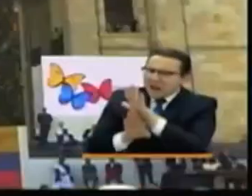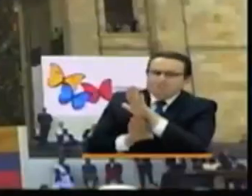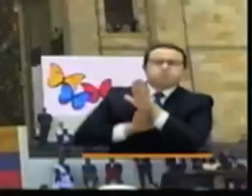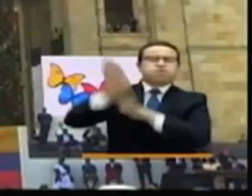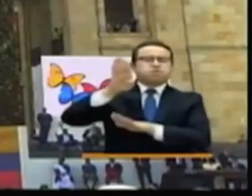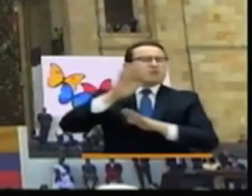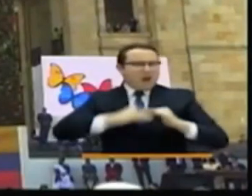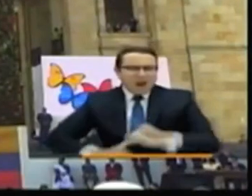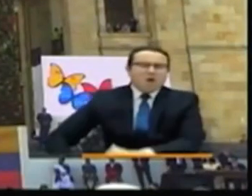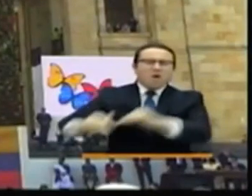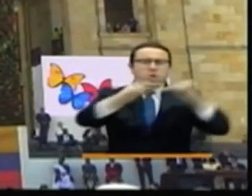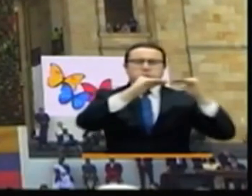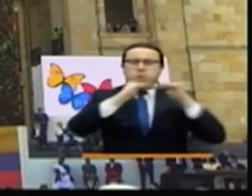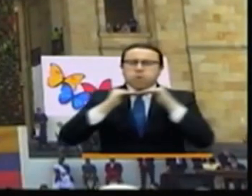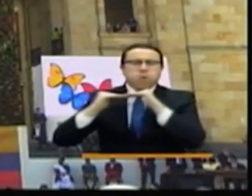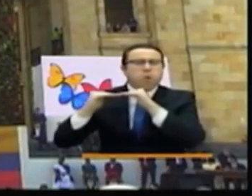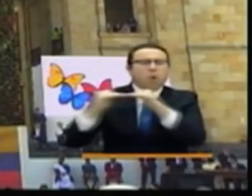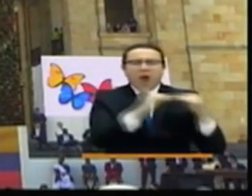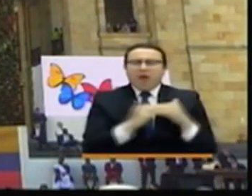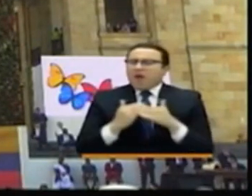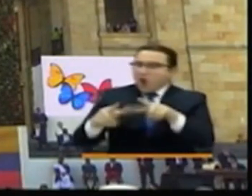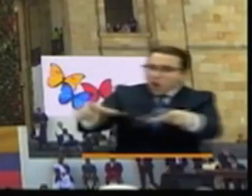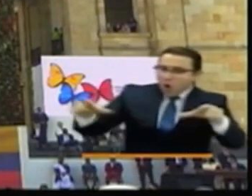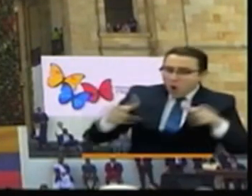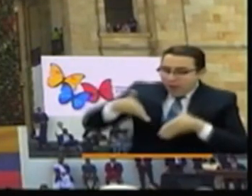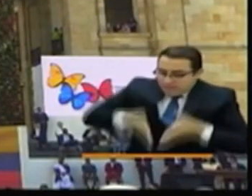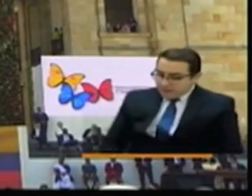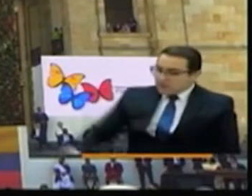de posibilidades indistintamente del lugar donde se nació,